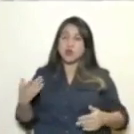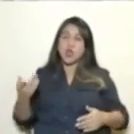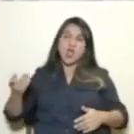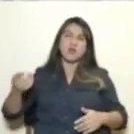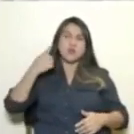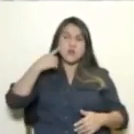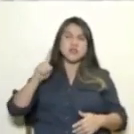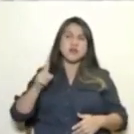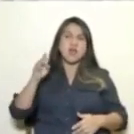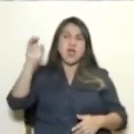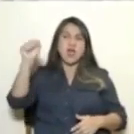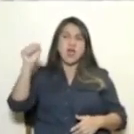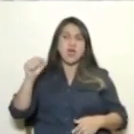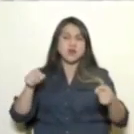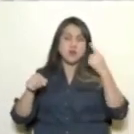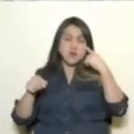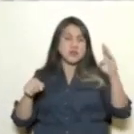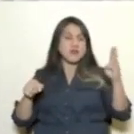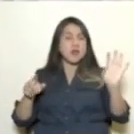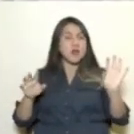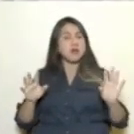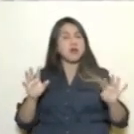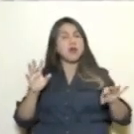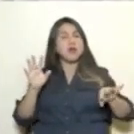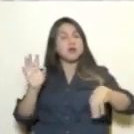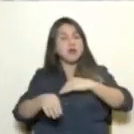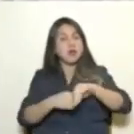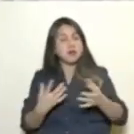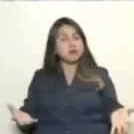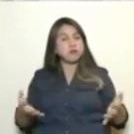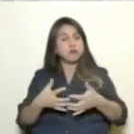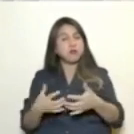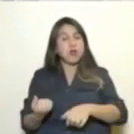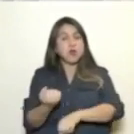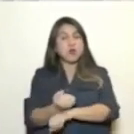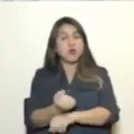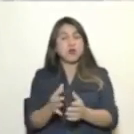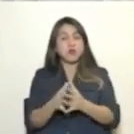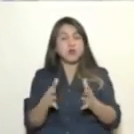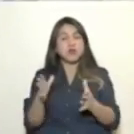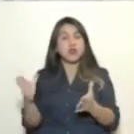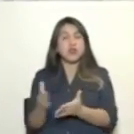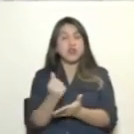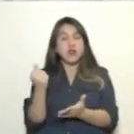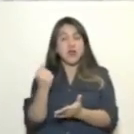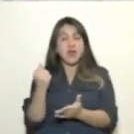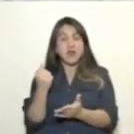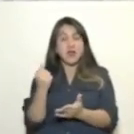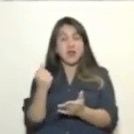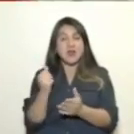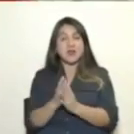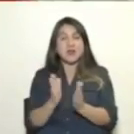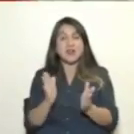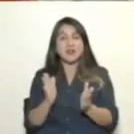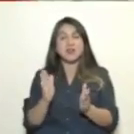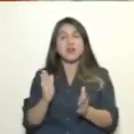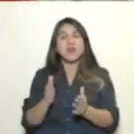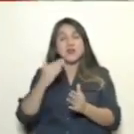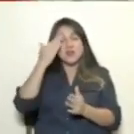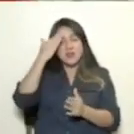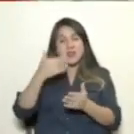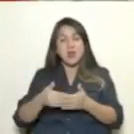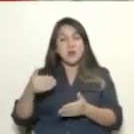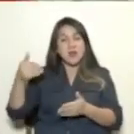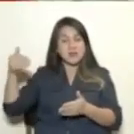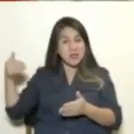eran capaces de hacerlo, y eso ayudó mucho a lograr ese consenso de días pasados. Tal vez porque los políticos están